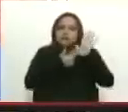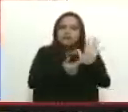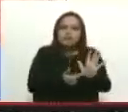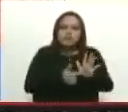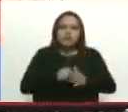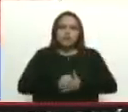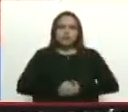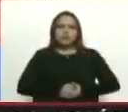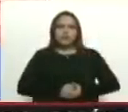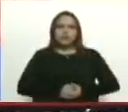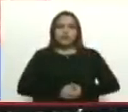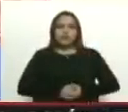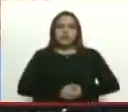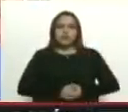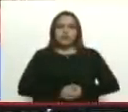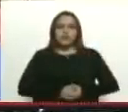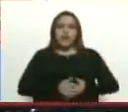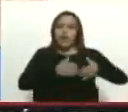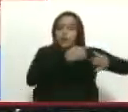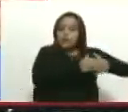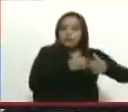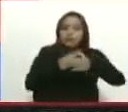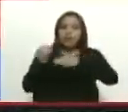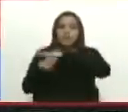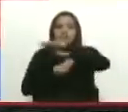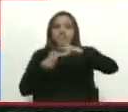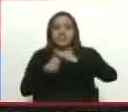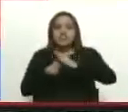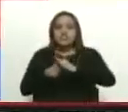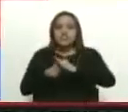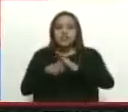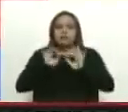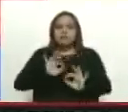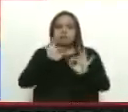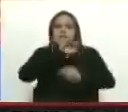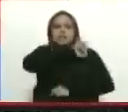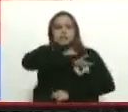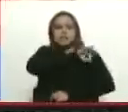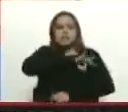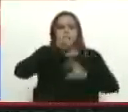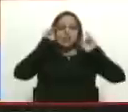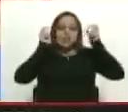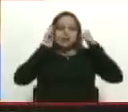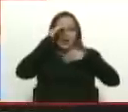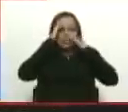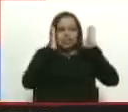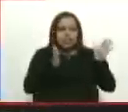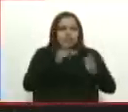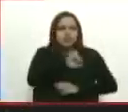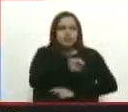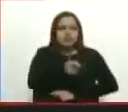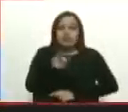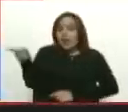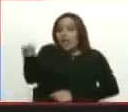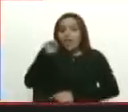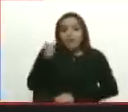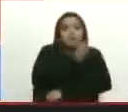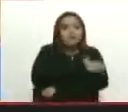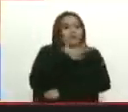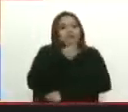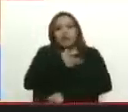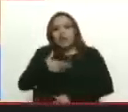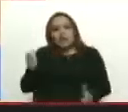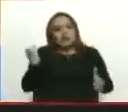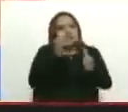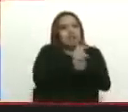sectores que se priorizaron, sobre todo en lo social, y ellos no quieren que haya ningún logro.